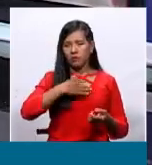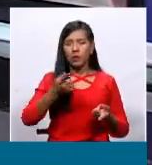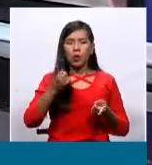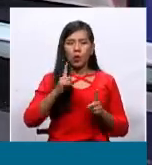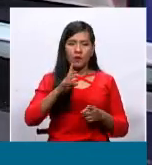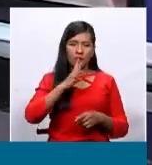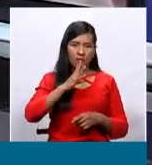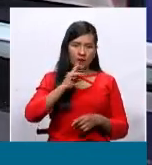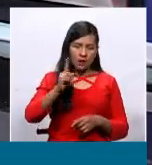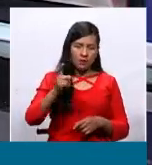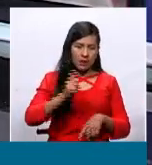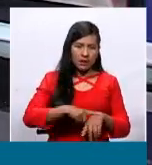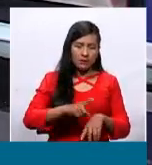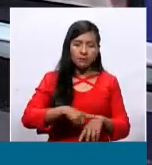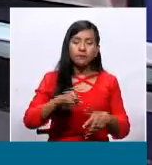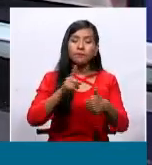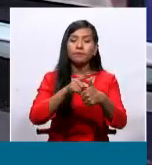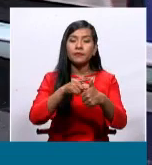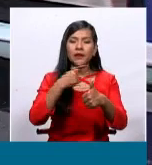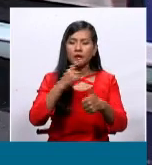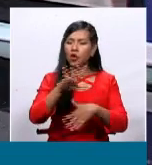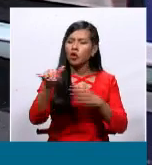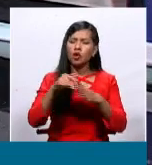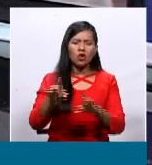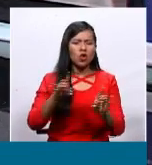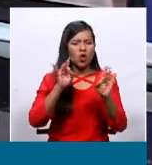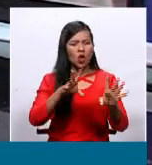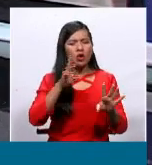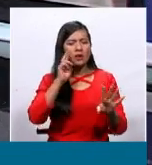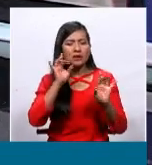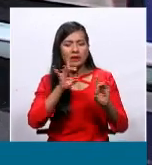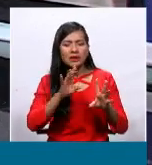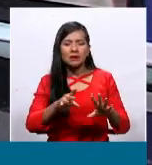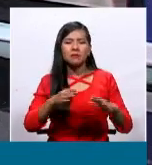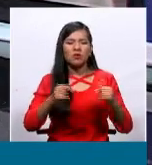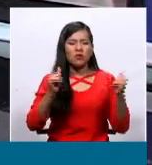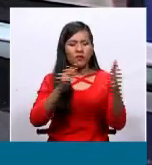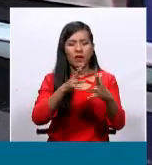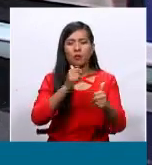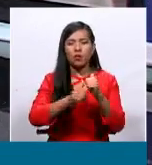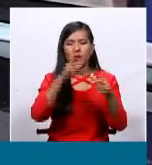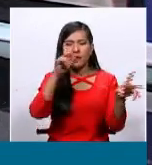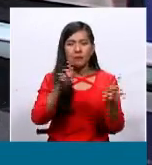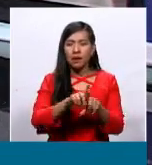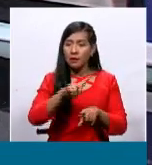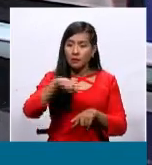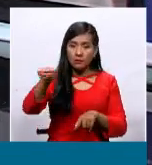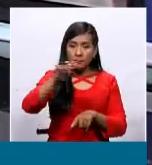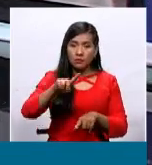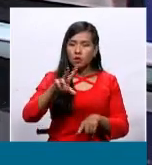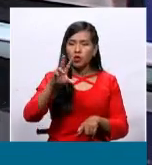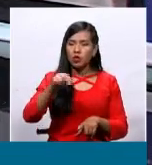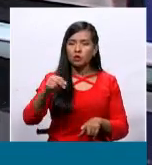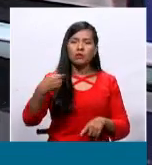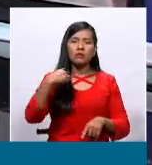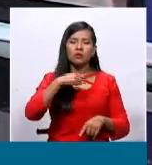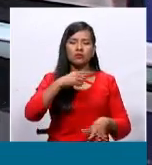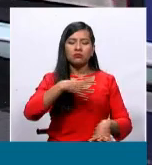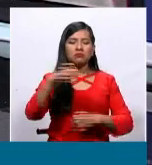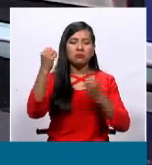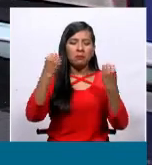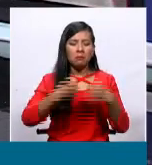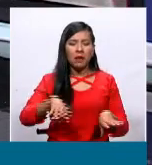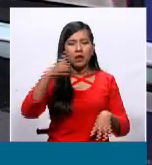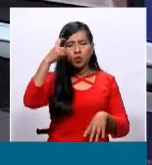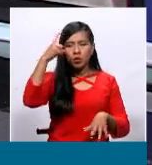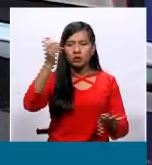lo dijo, ¿no? Los que sembraron odio, racismo y confrontación entre hermanos no nos van a arrancar los sueños, es una de las